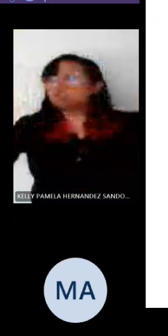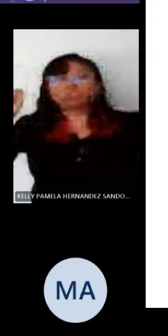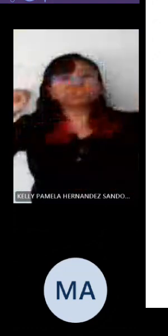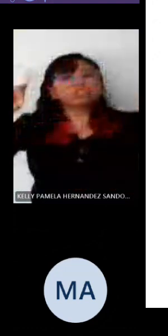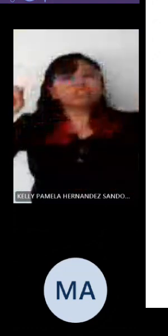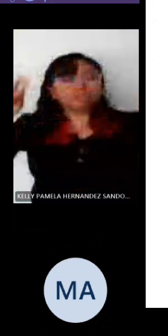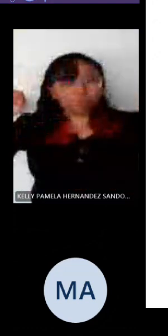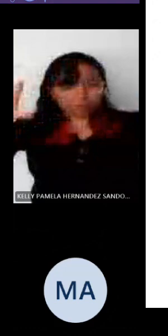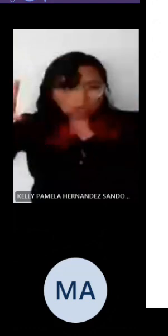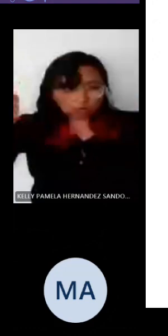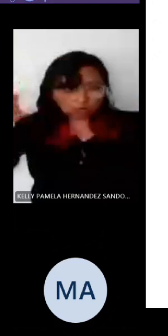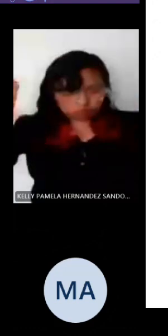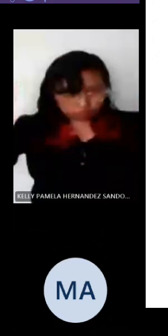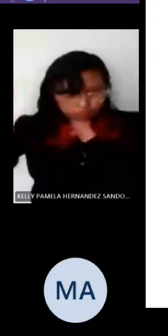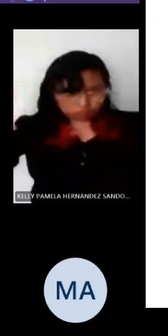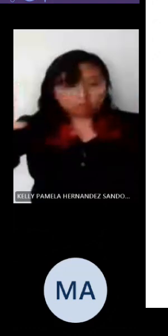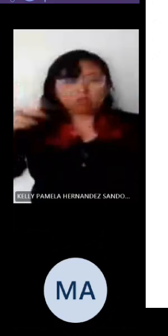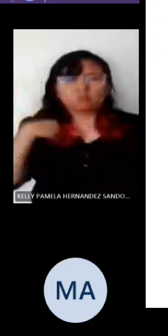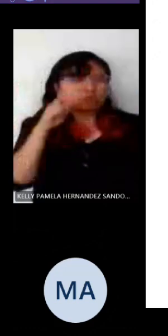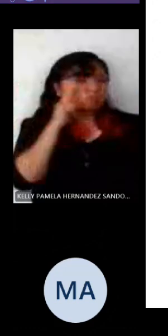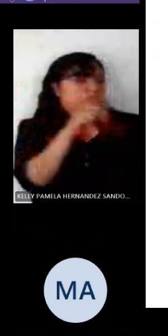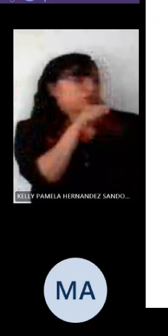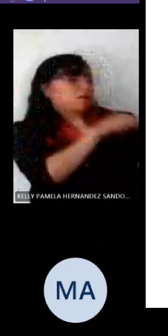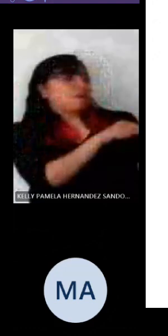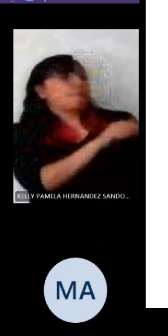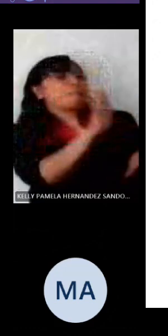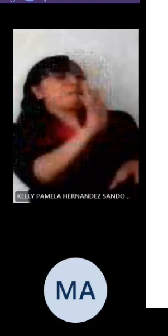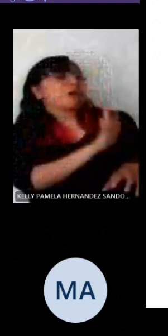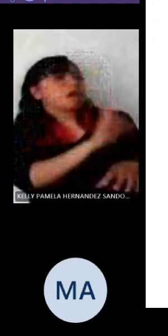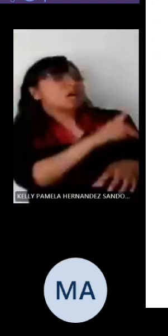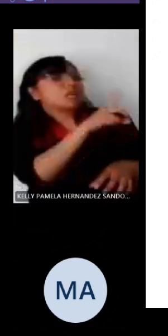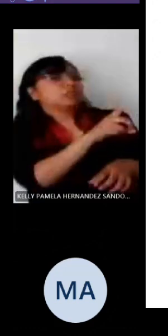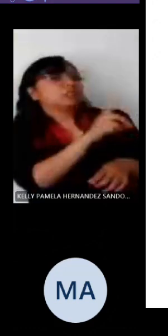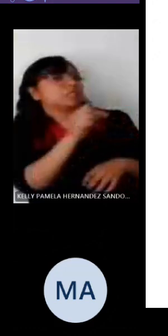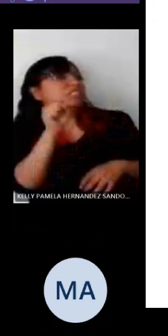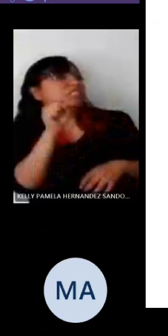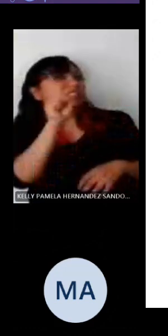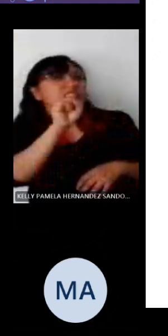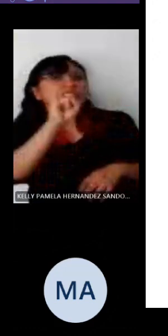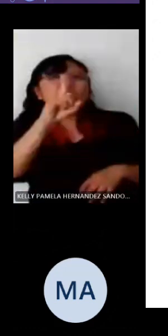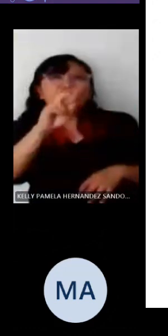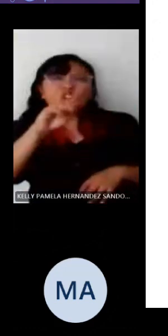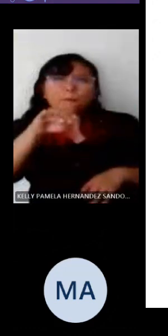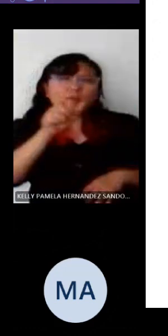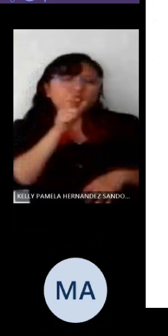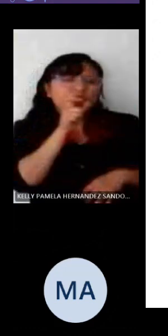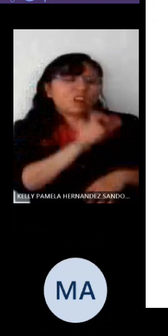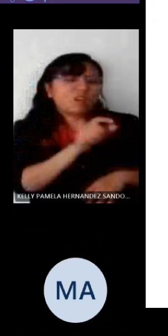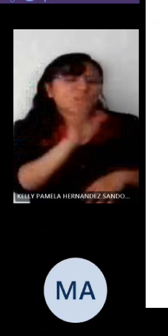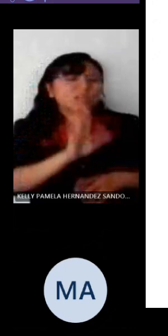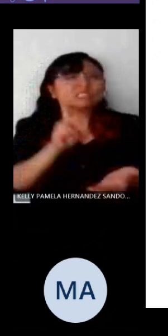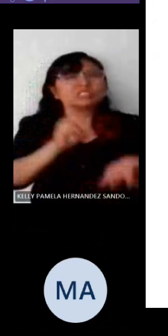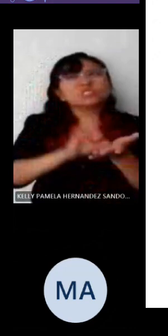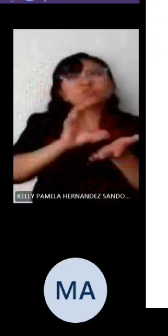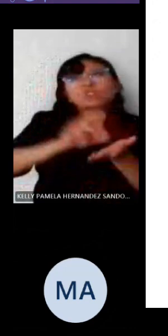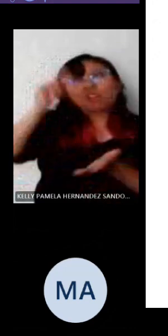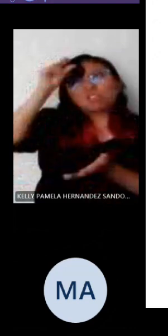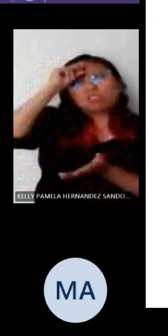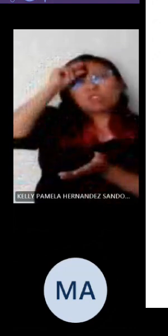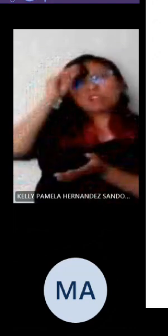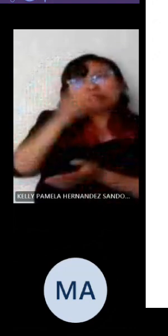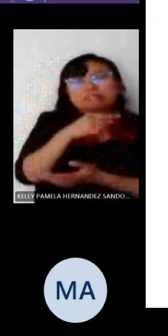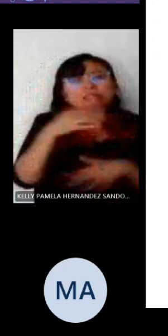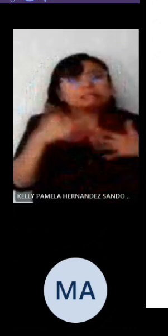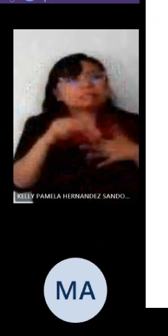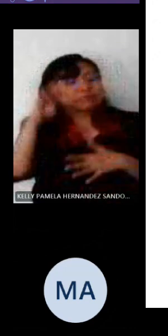a veces nos asusta porque siempre estamos acostumbrados a escuchar que un síndrome pues se acompaña a veces de discapacidad intelectual, pero en realidad un